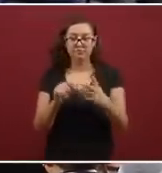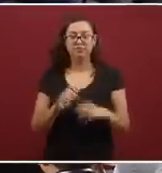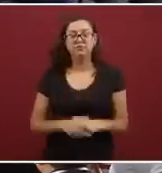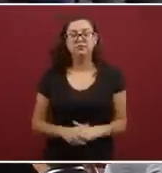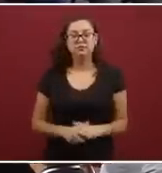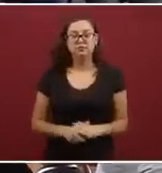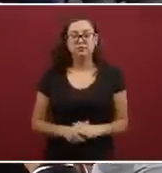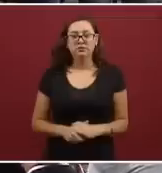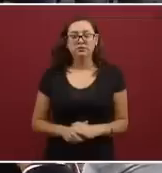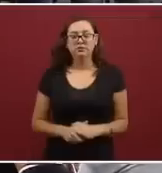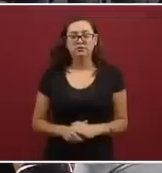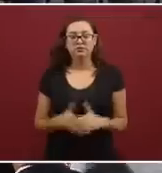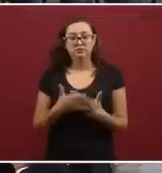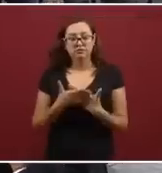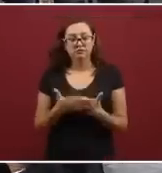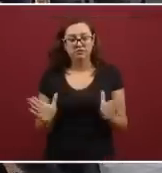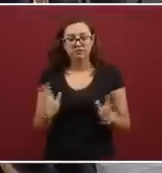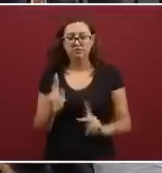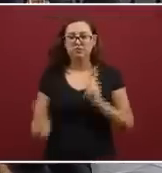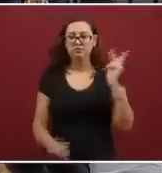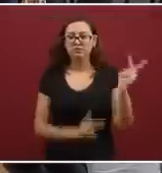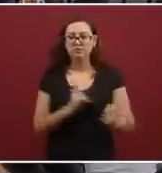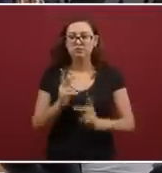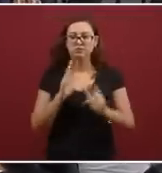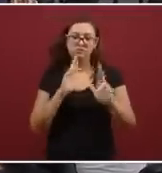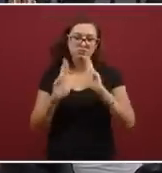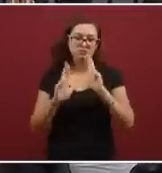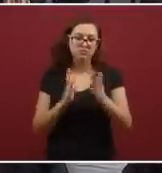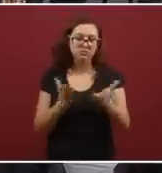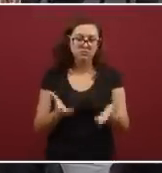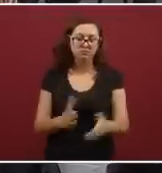Abrimos la sesión de preguntas y respuestas.